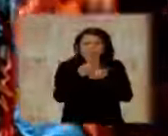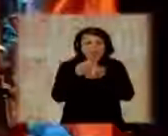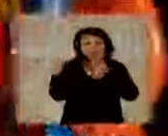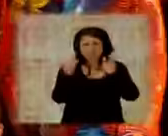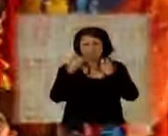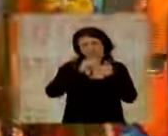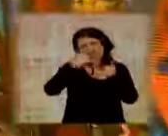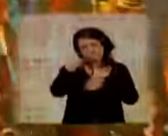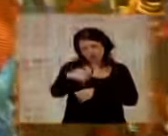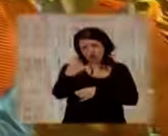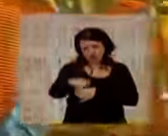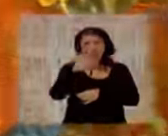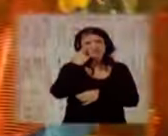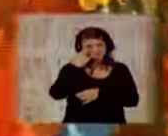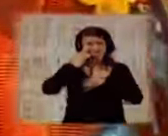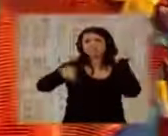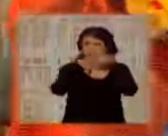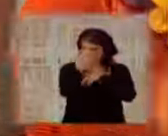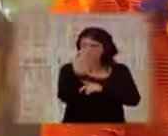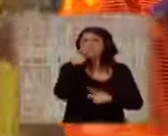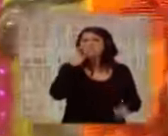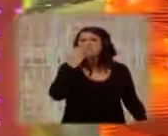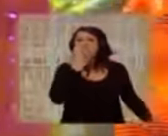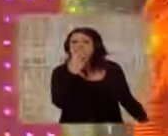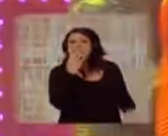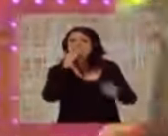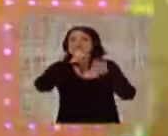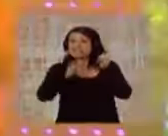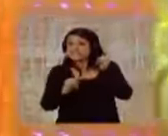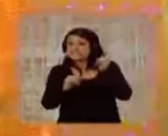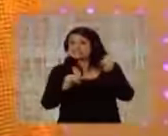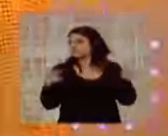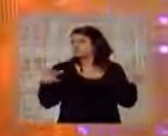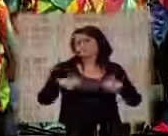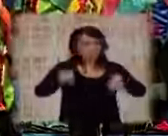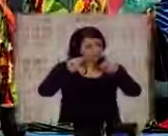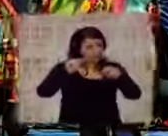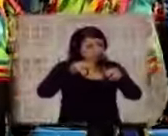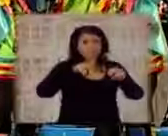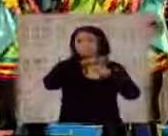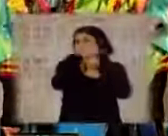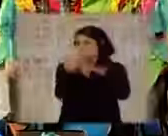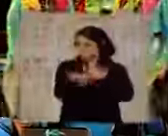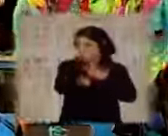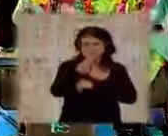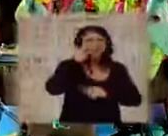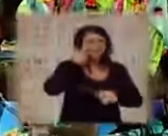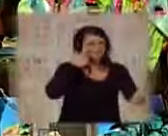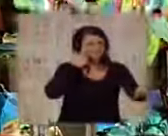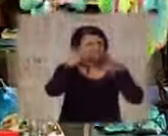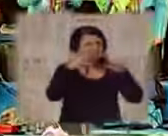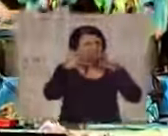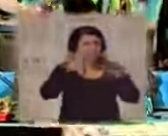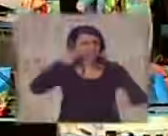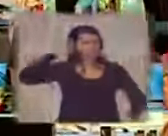contrario. Cuando haya dinero traerán a grandes estrellas para el carnaval. Coño,